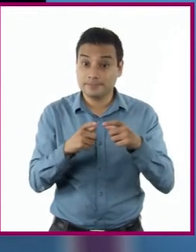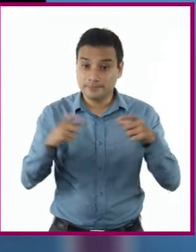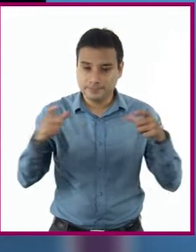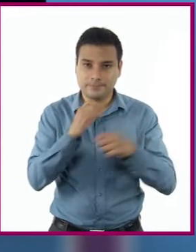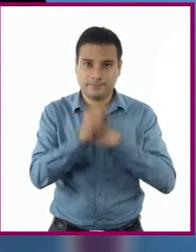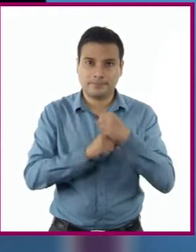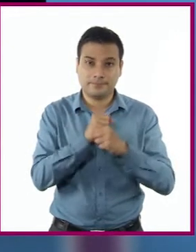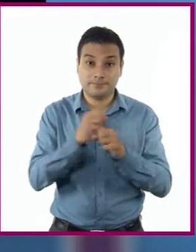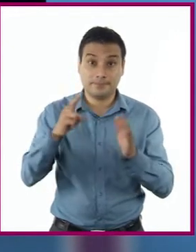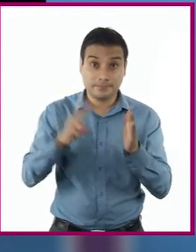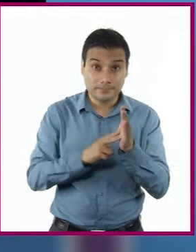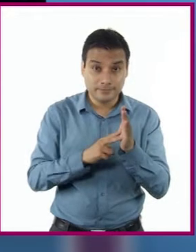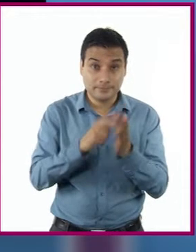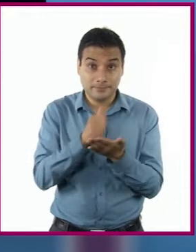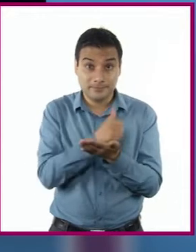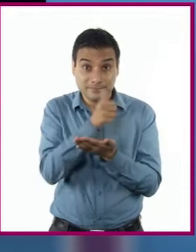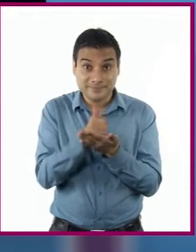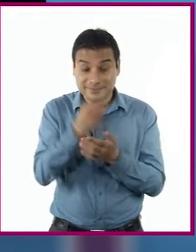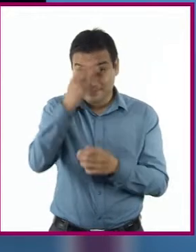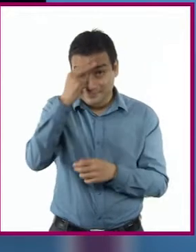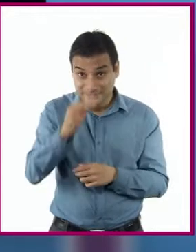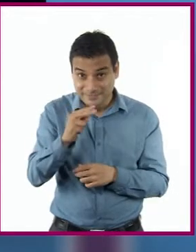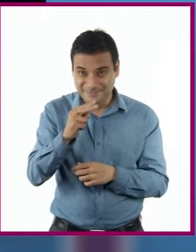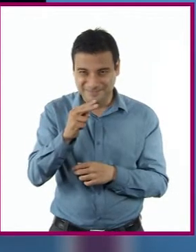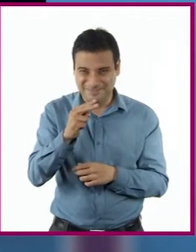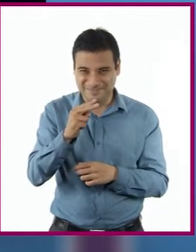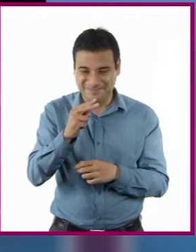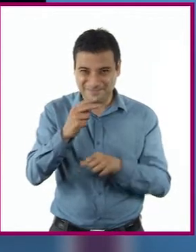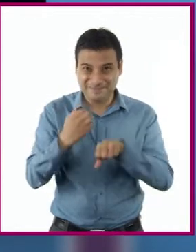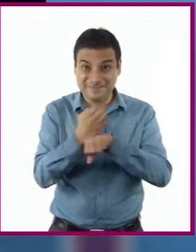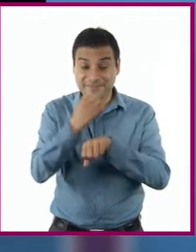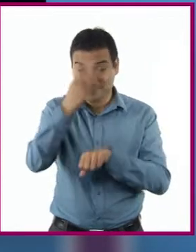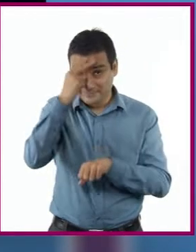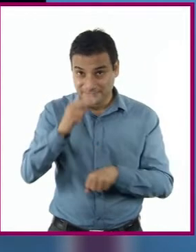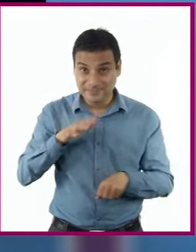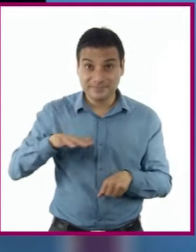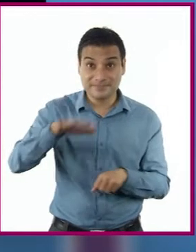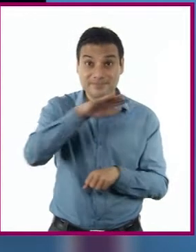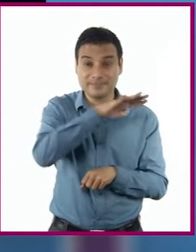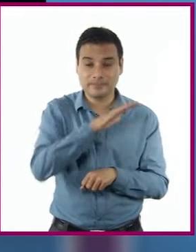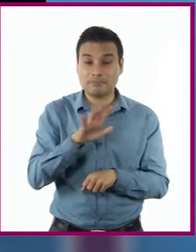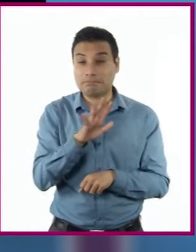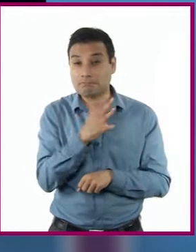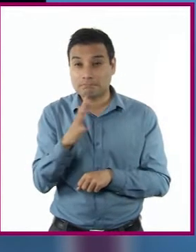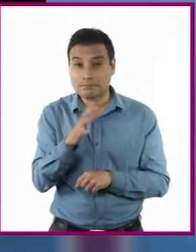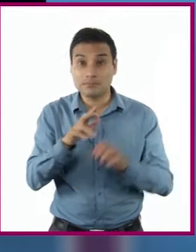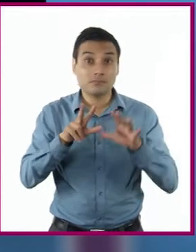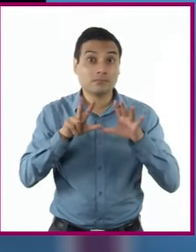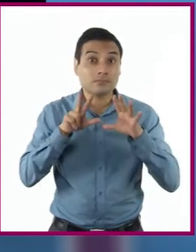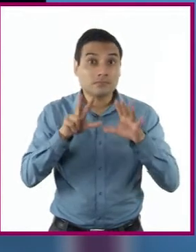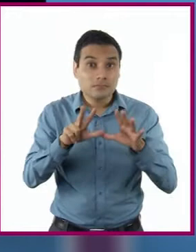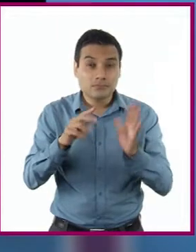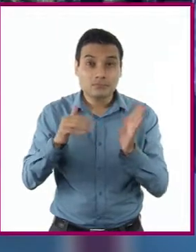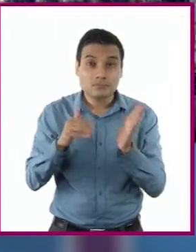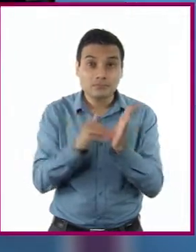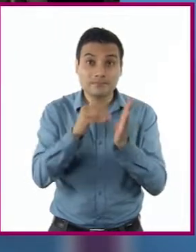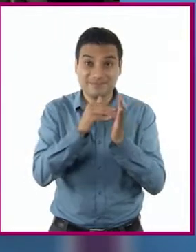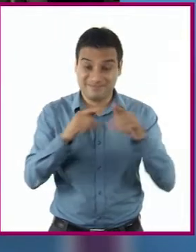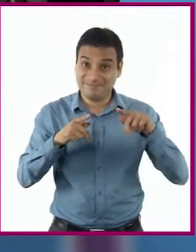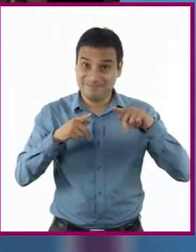año 2000, la Ciudad de México y su zona metropolitana alcanzaron casi los 18 millones de